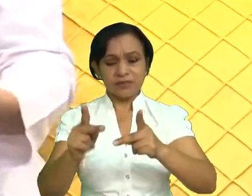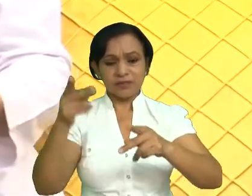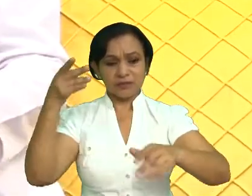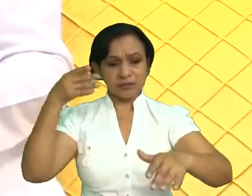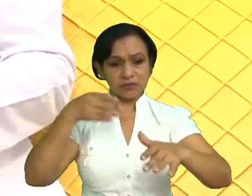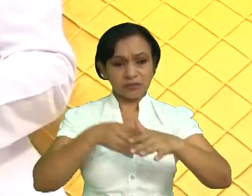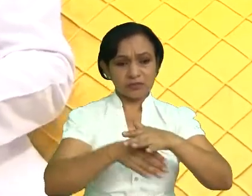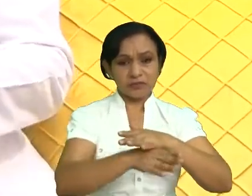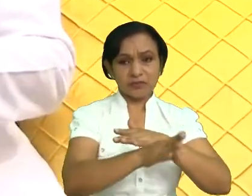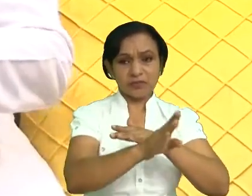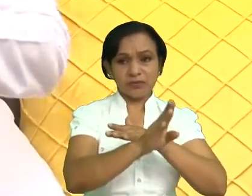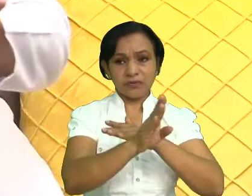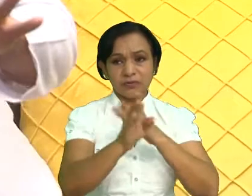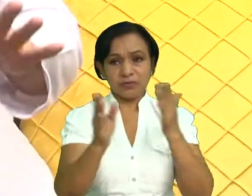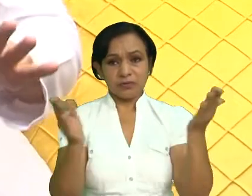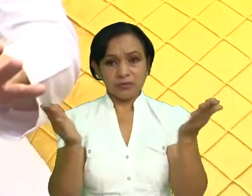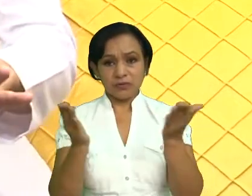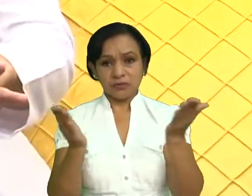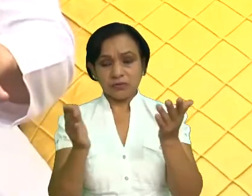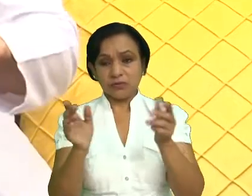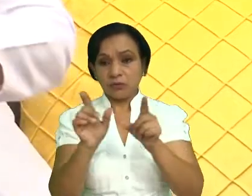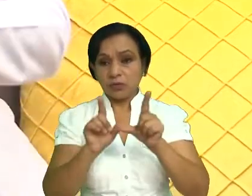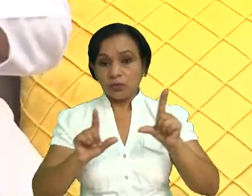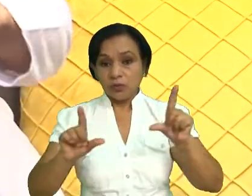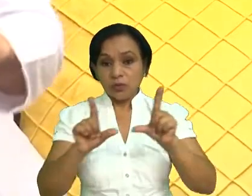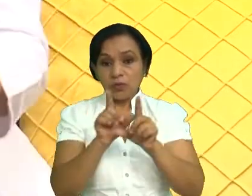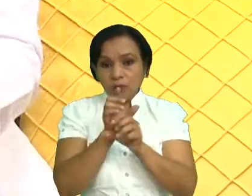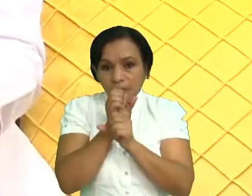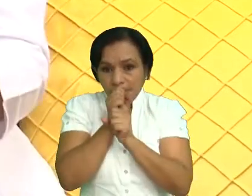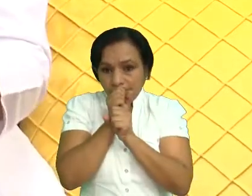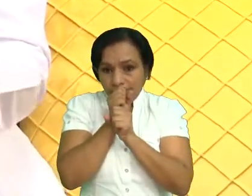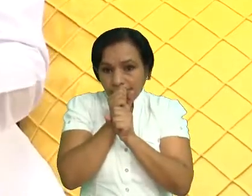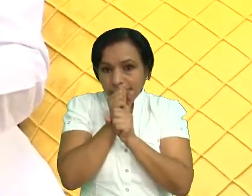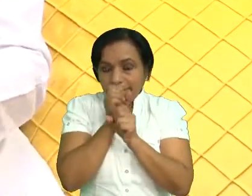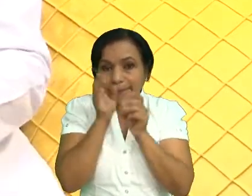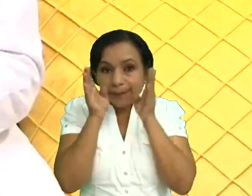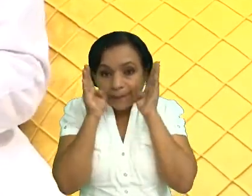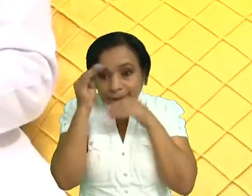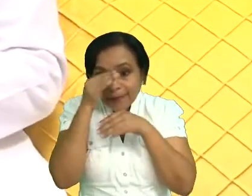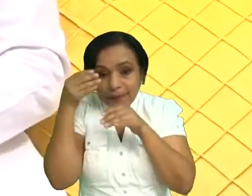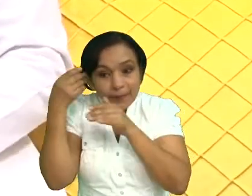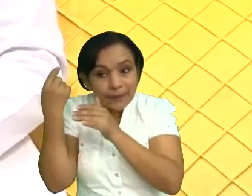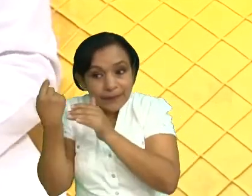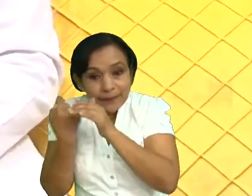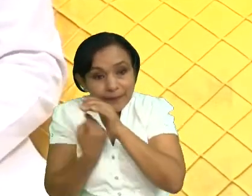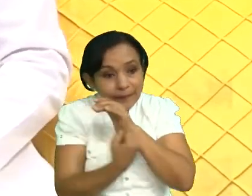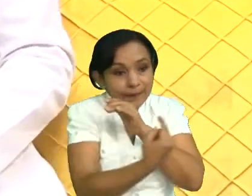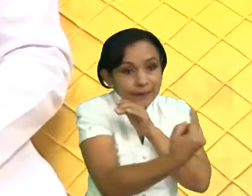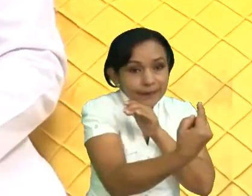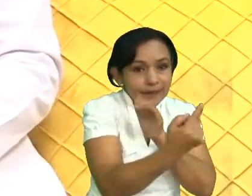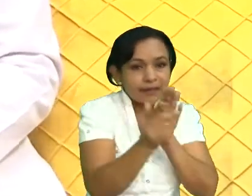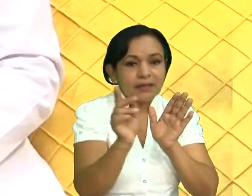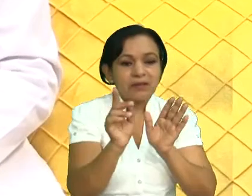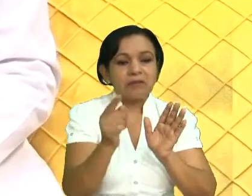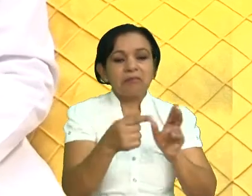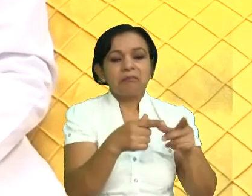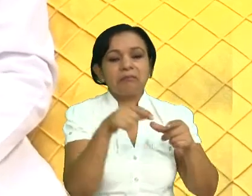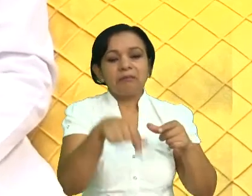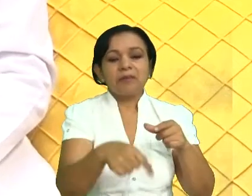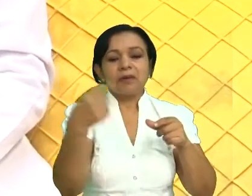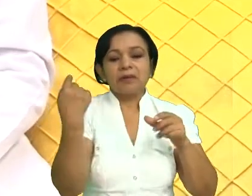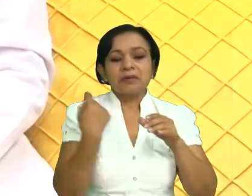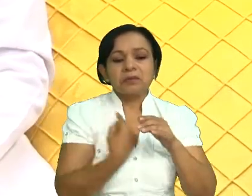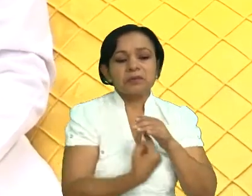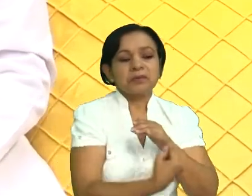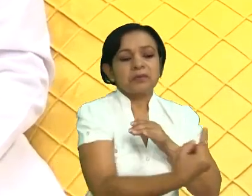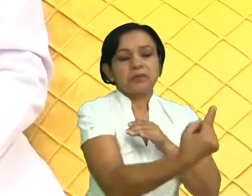manera migrando, tal vez por lugares no establecidos, por fronteras, que le llamamos a veces punto ciego, a veces por la misma